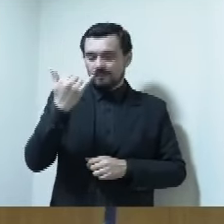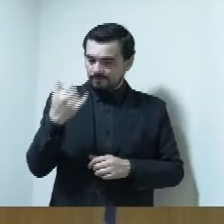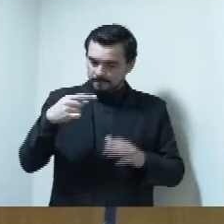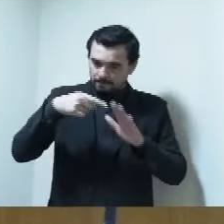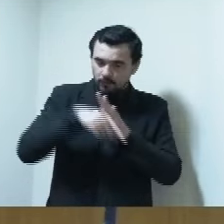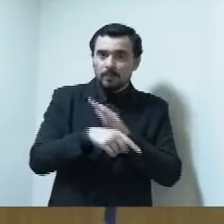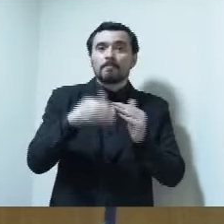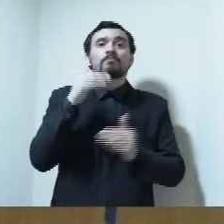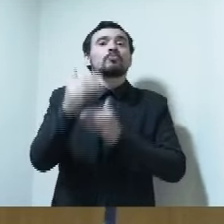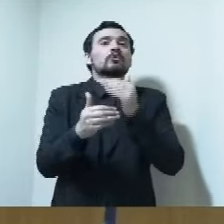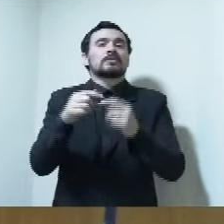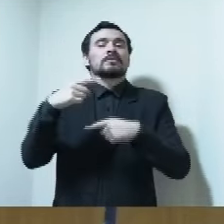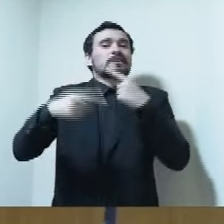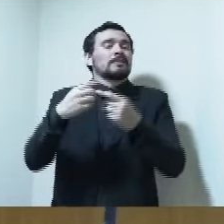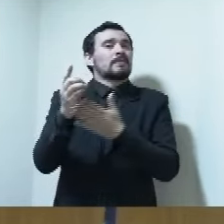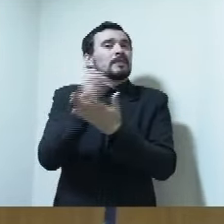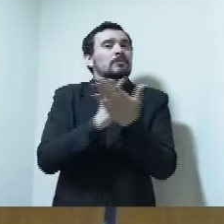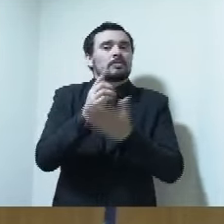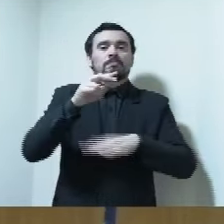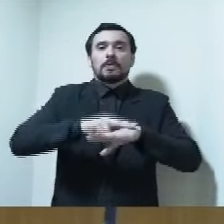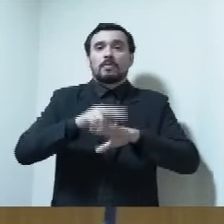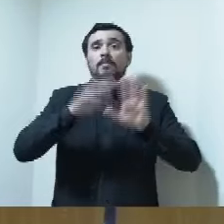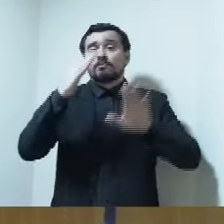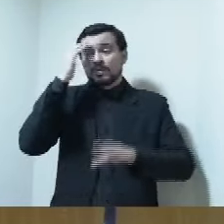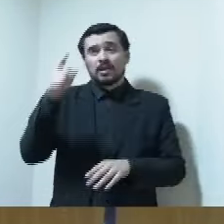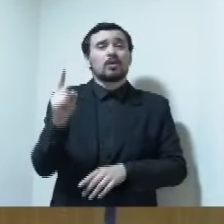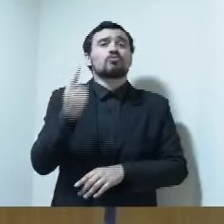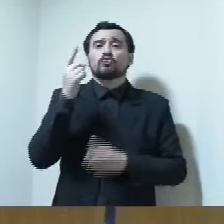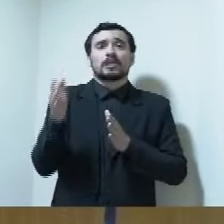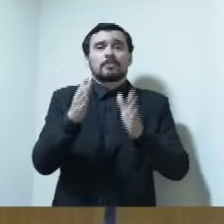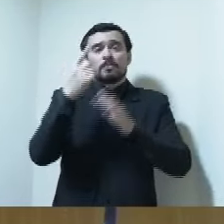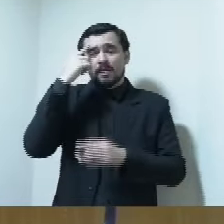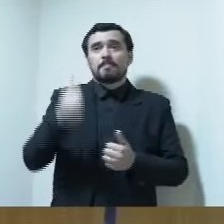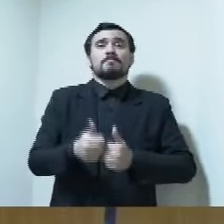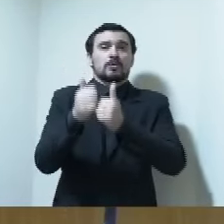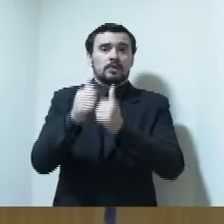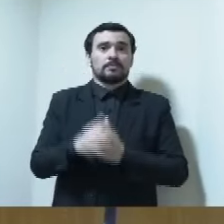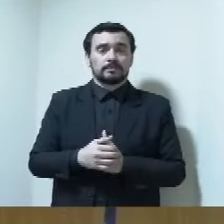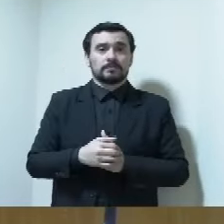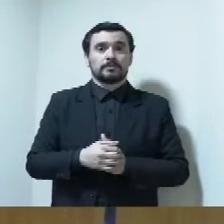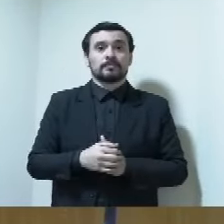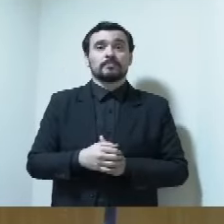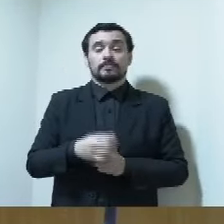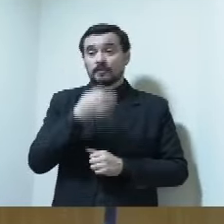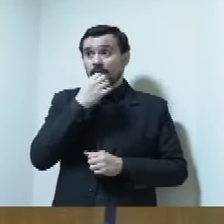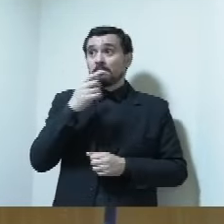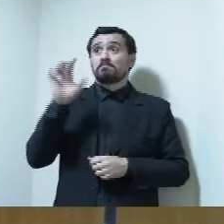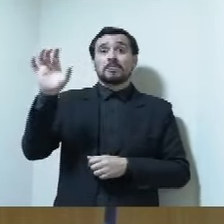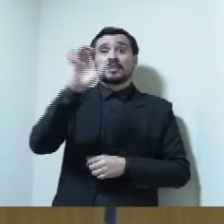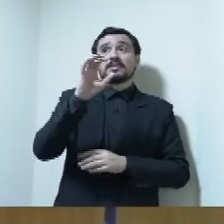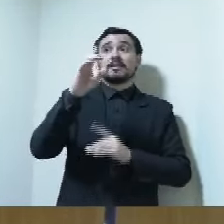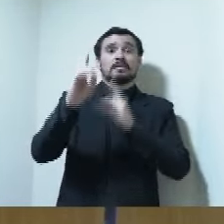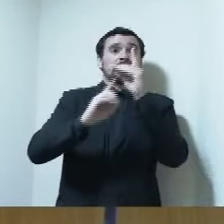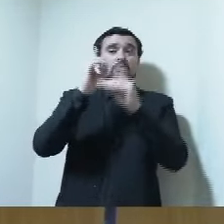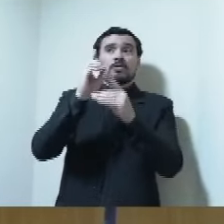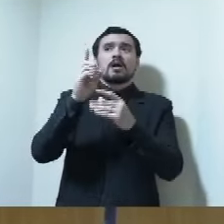el proceso de modernización del Paraguay, porque ese es el único camino para la prosperidad. Lo que separa a los países desarrollados